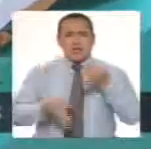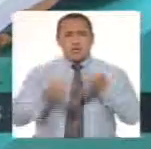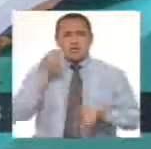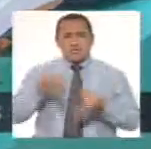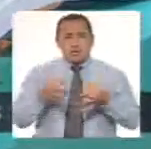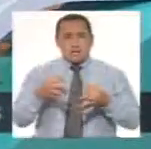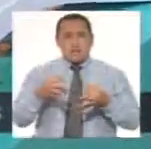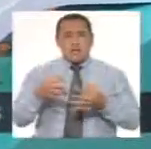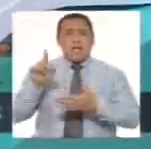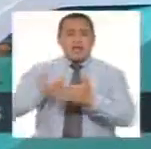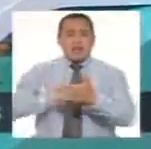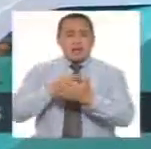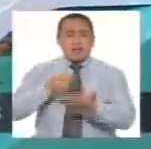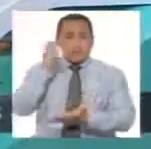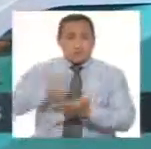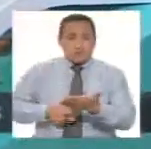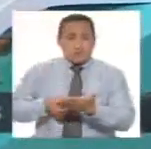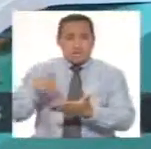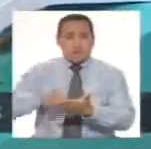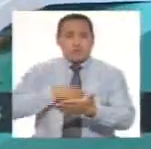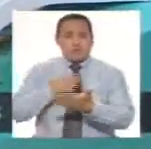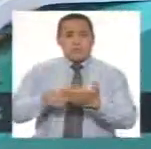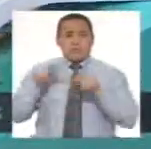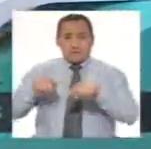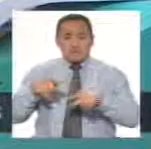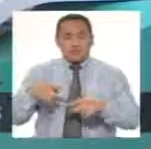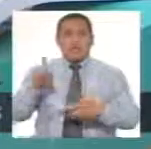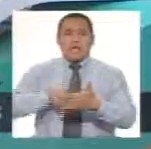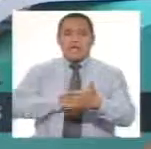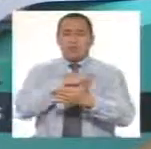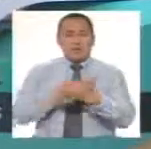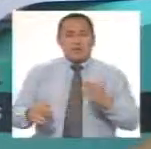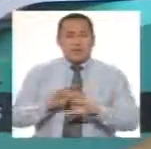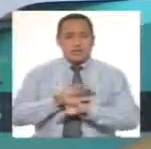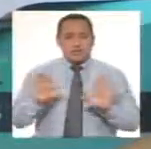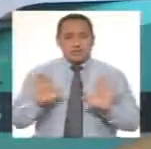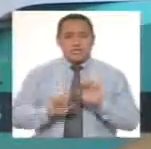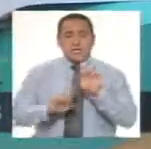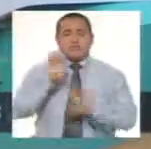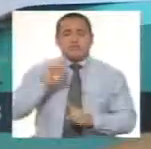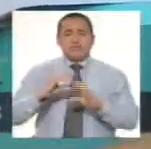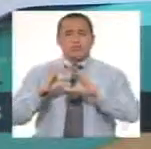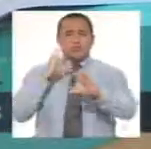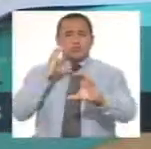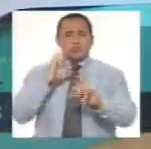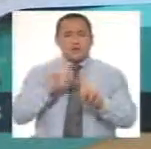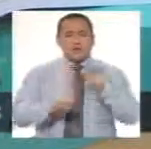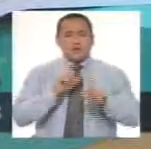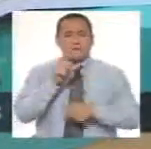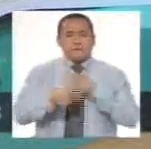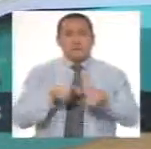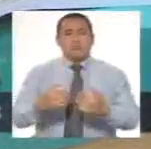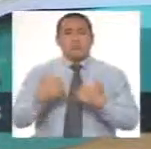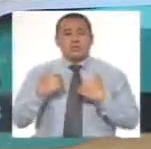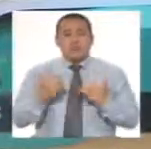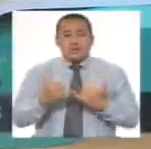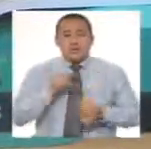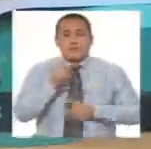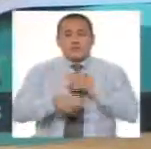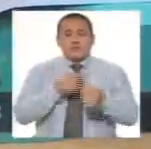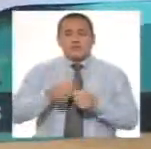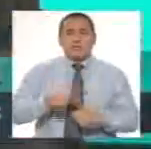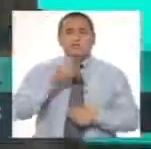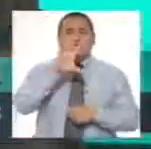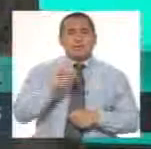quedaba sin efecto. Eso lo hemos eliminado. Y aquellos transportistas, aquellas personas, por eso que teníamos gente que tenía